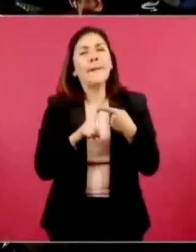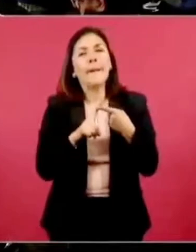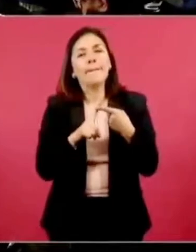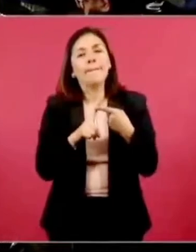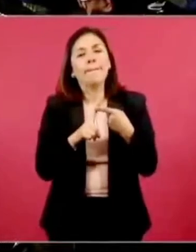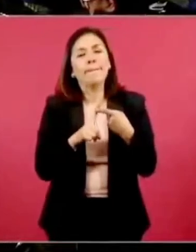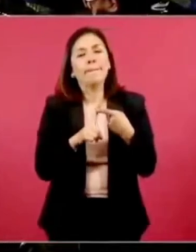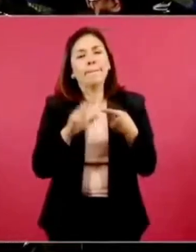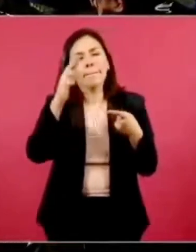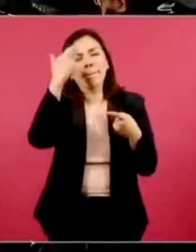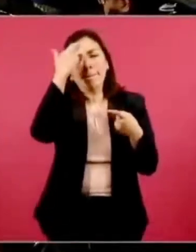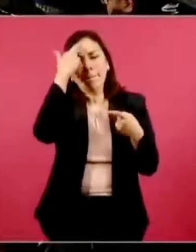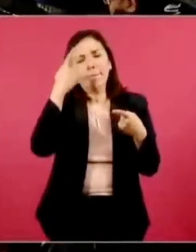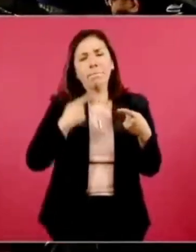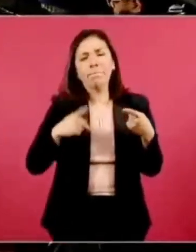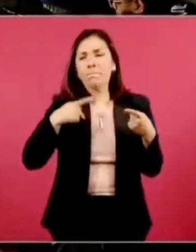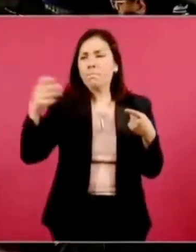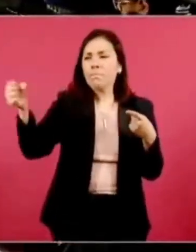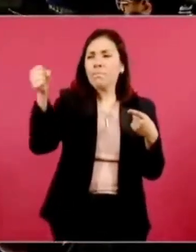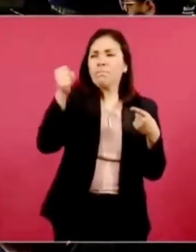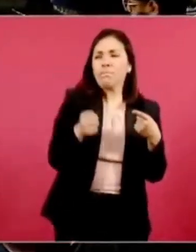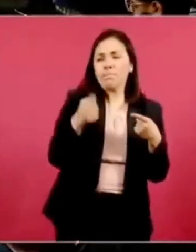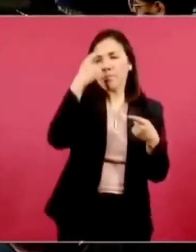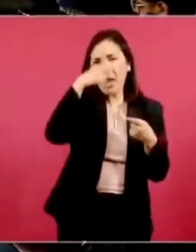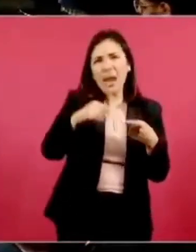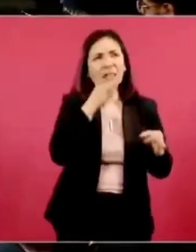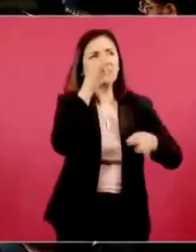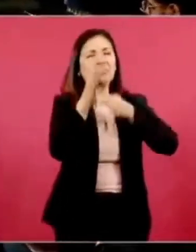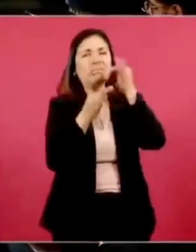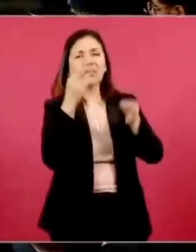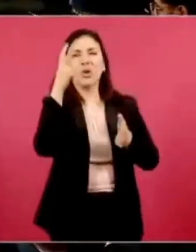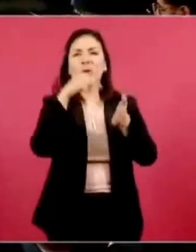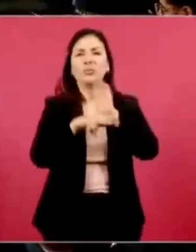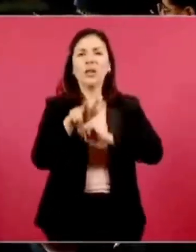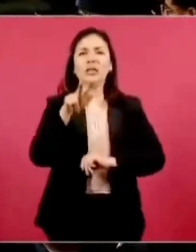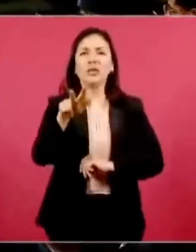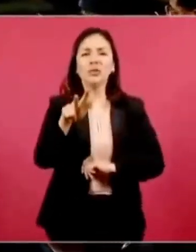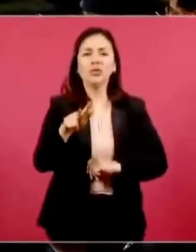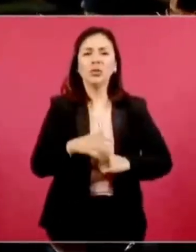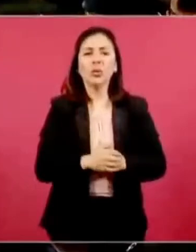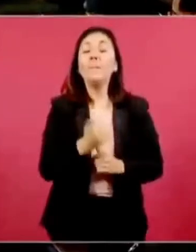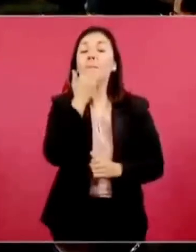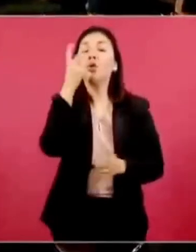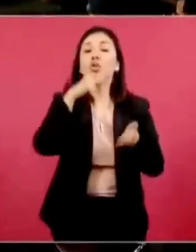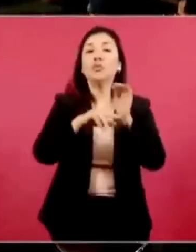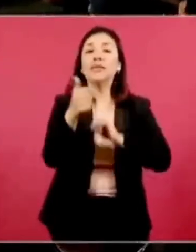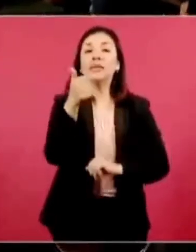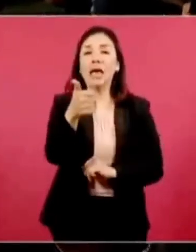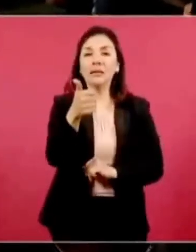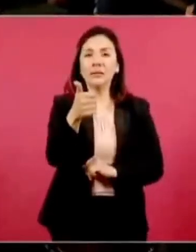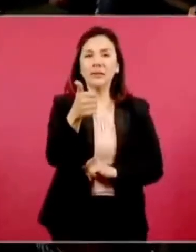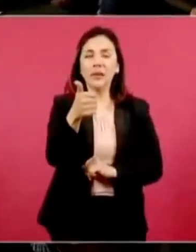El que trajeron para la campaña del 18, perdón, del 6.